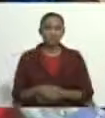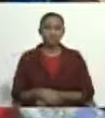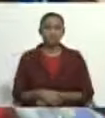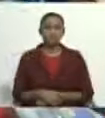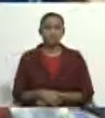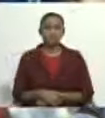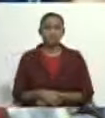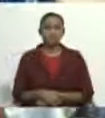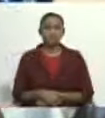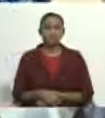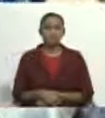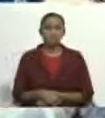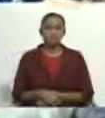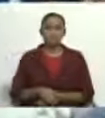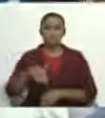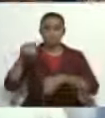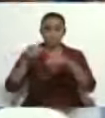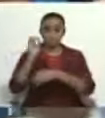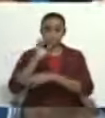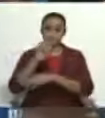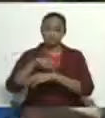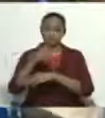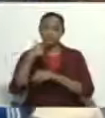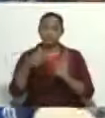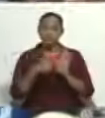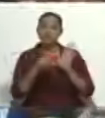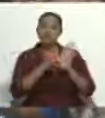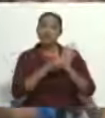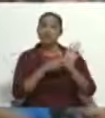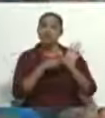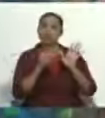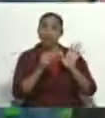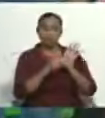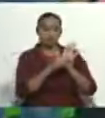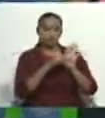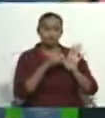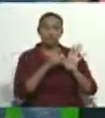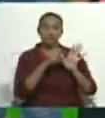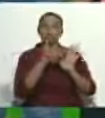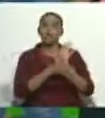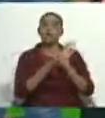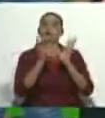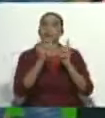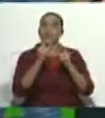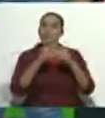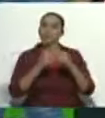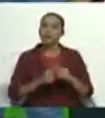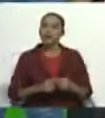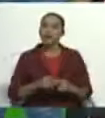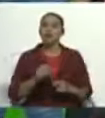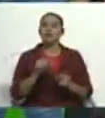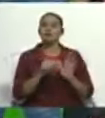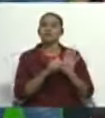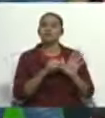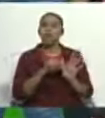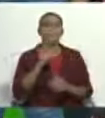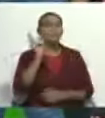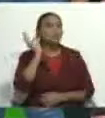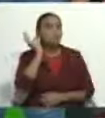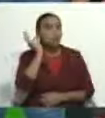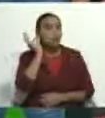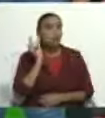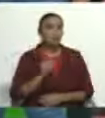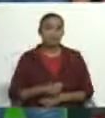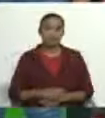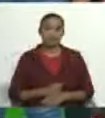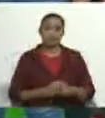una cuota para las mujeres, como establece la ley, él se burla. Solo por ser mujeres, así sea,